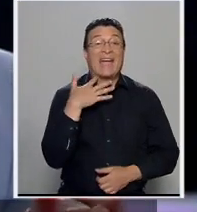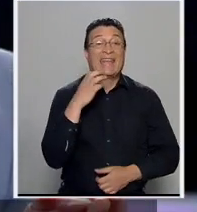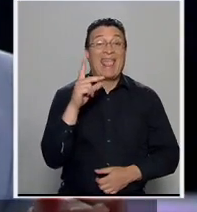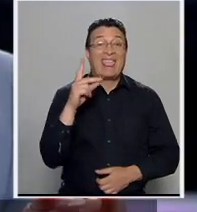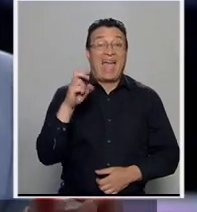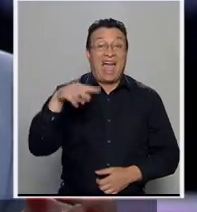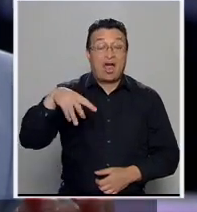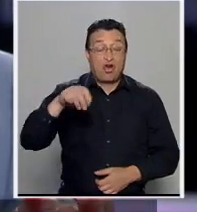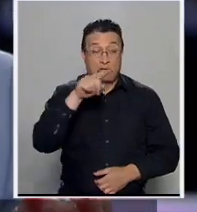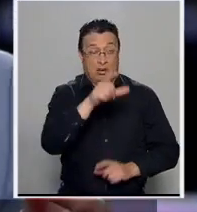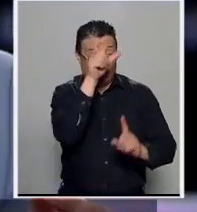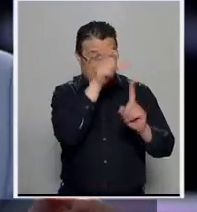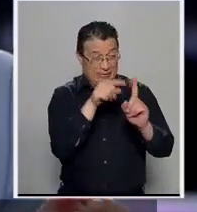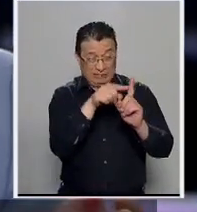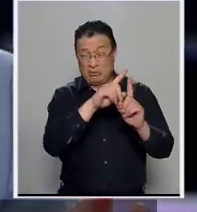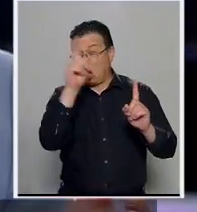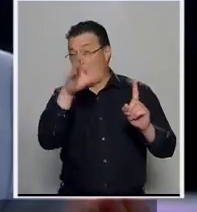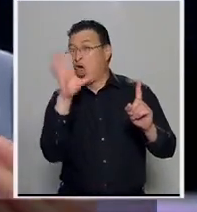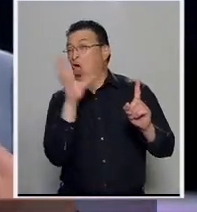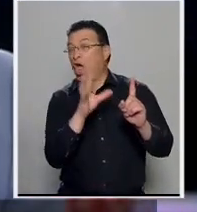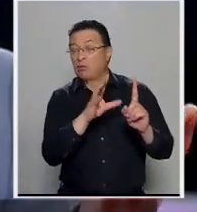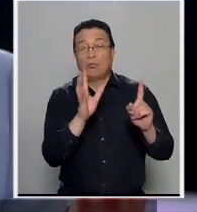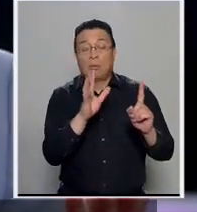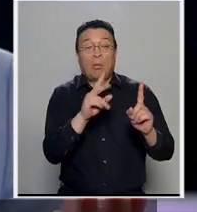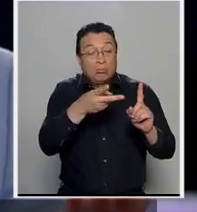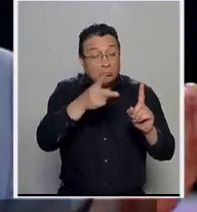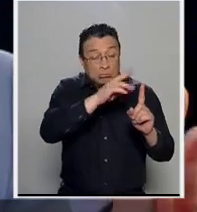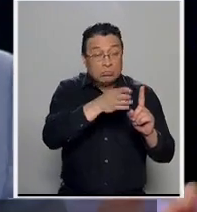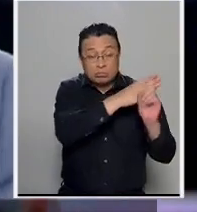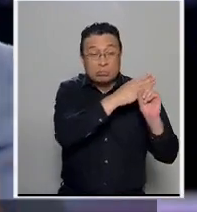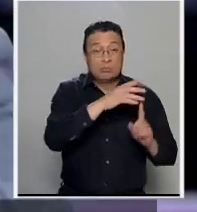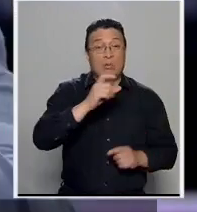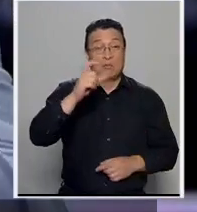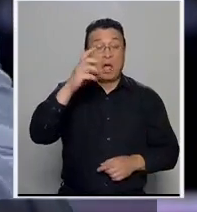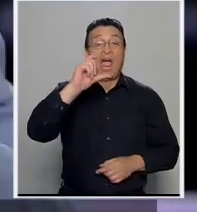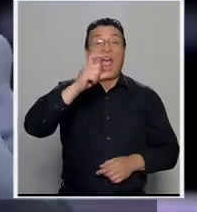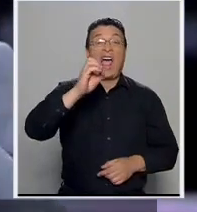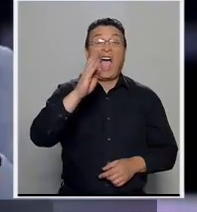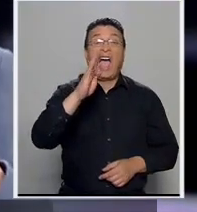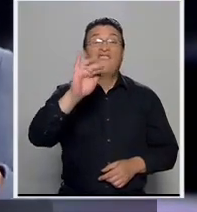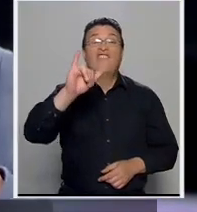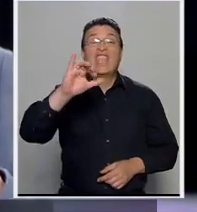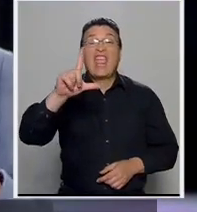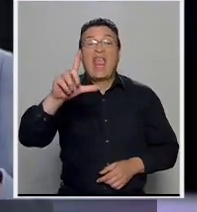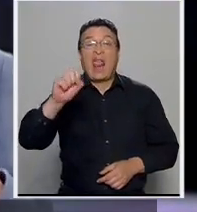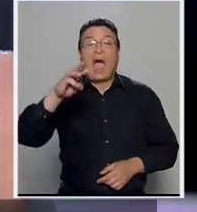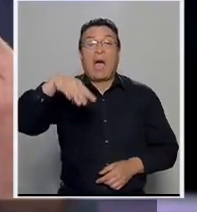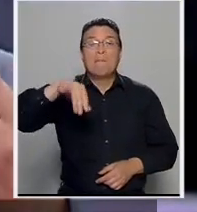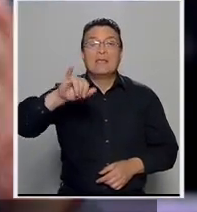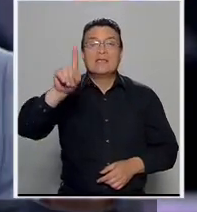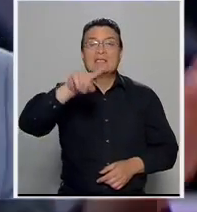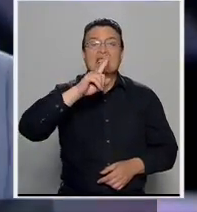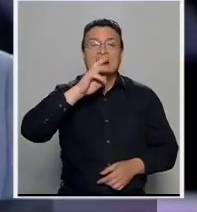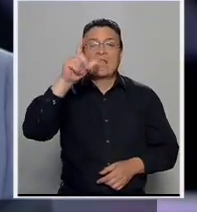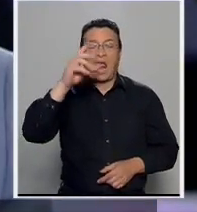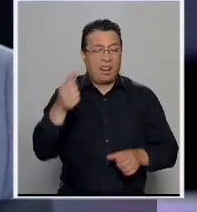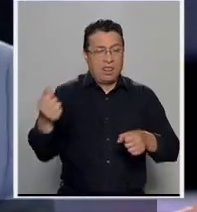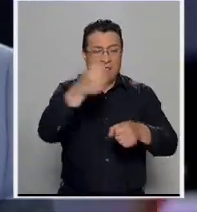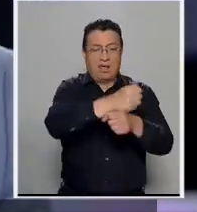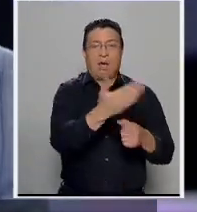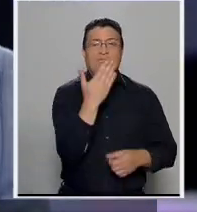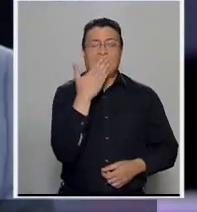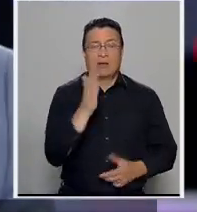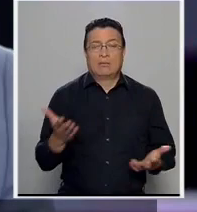día es más bien una causa de división porque no poner por ejemplo una estatua de gabriela mistral no te digo que ese sea mi posición yo estoy diciendo estoy dispuesto a conversar lo